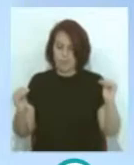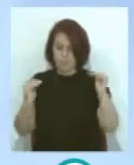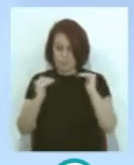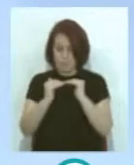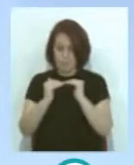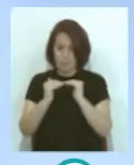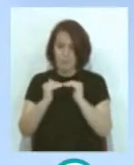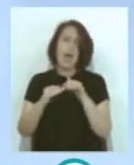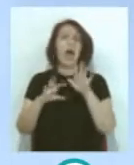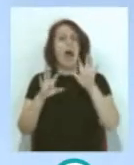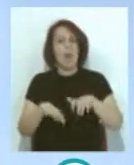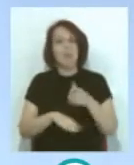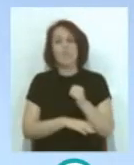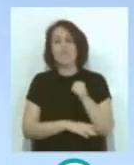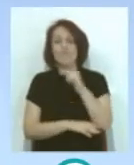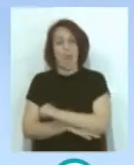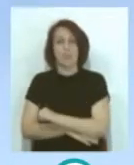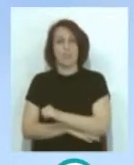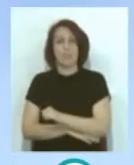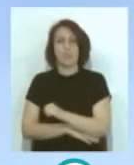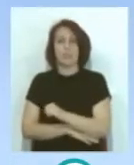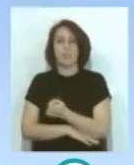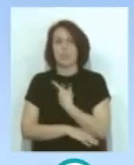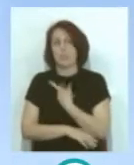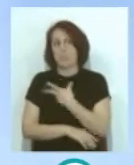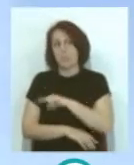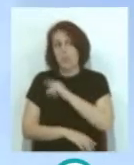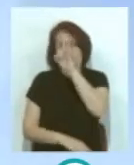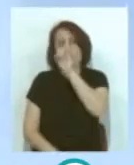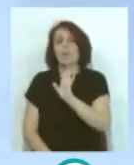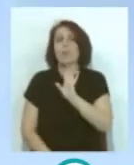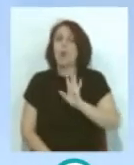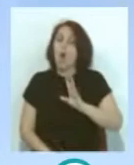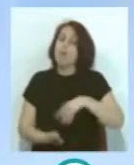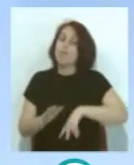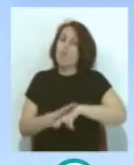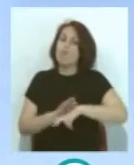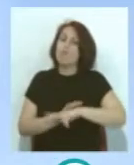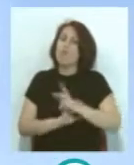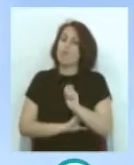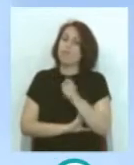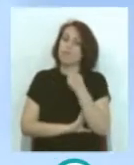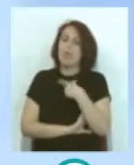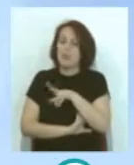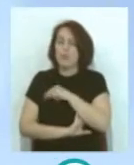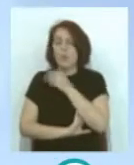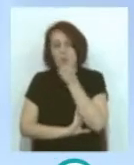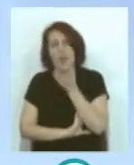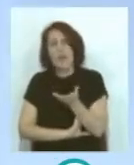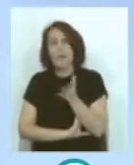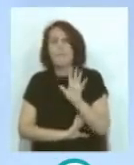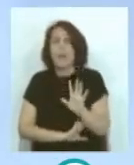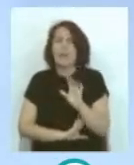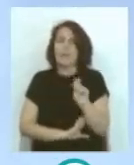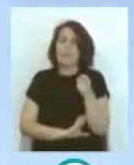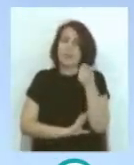incluso el Cádiz ganó con, no sé si con merecimiento, pero ganó en el fútbol, los merecimientos están muy bien, pero lo que